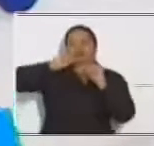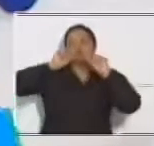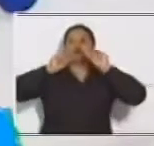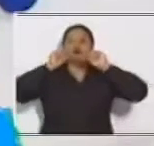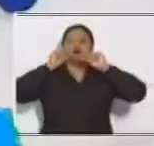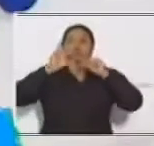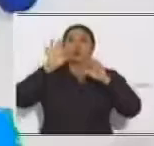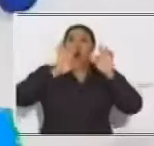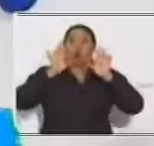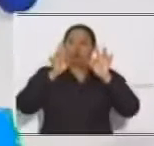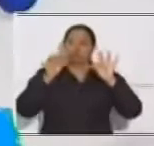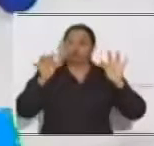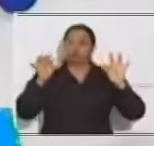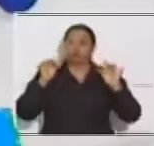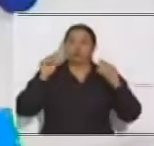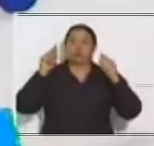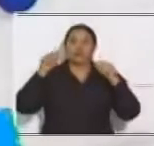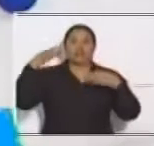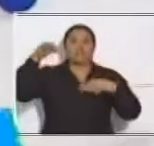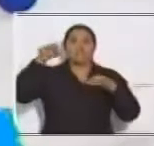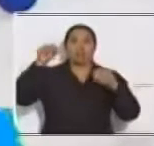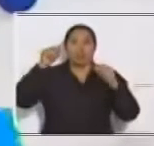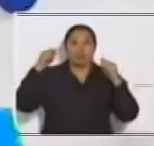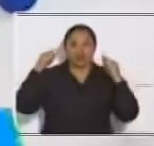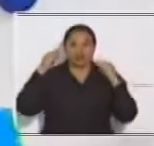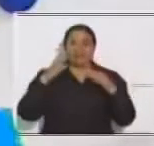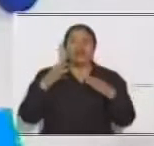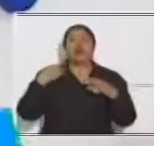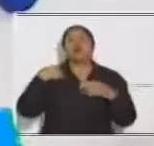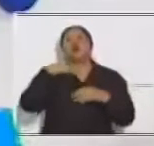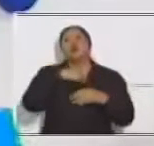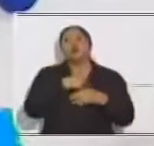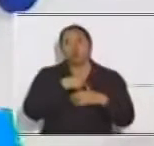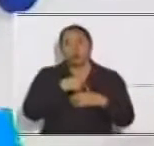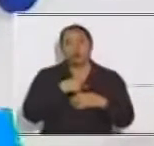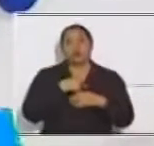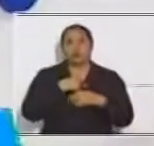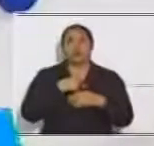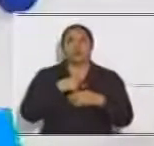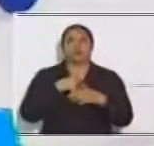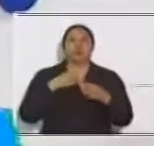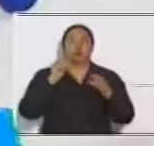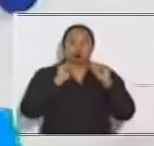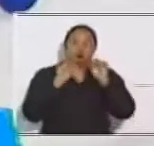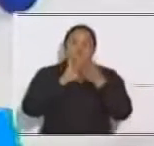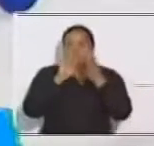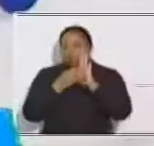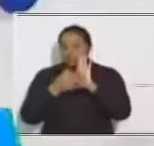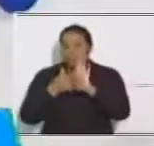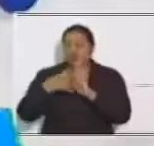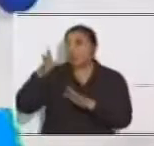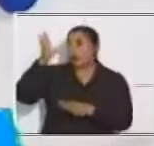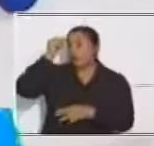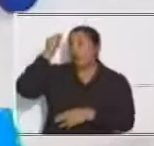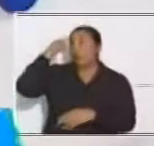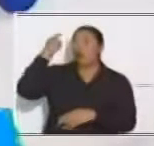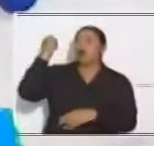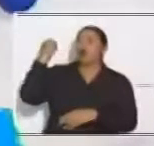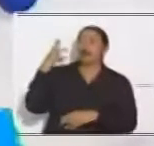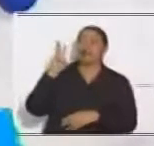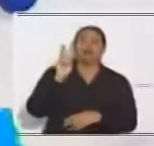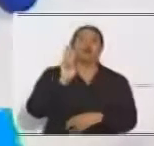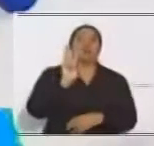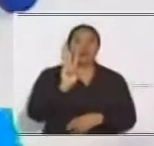enseñaron que esa figura se llama 3. Después nos enseñaron que su valor es 3. Pero antes de